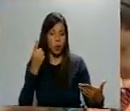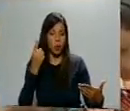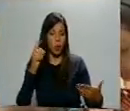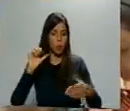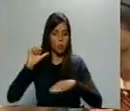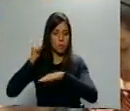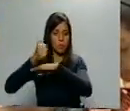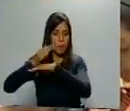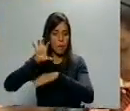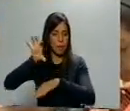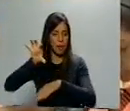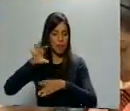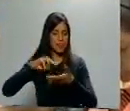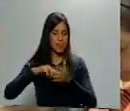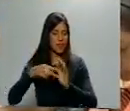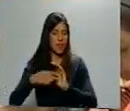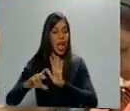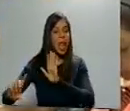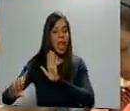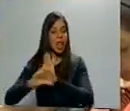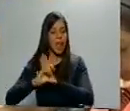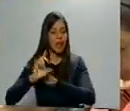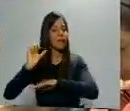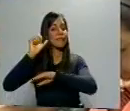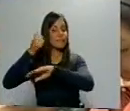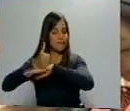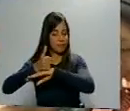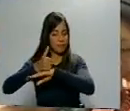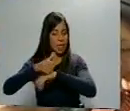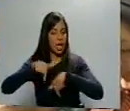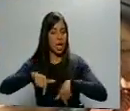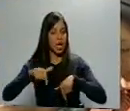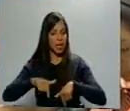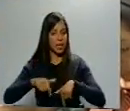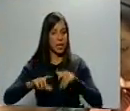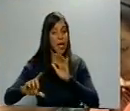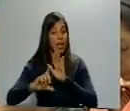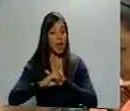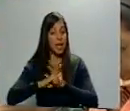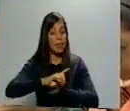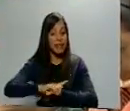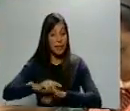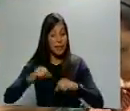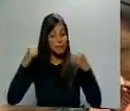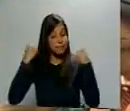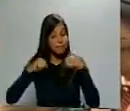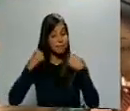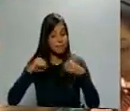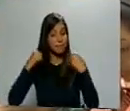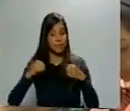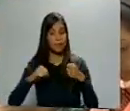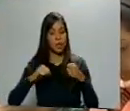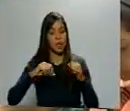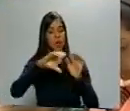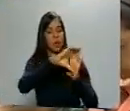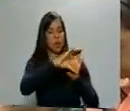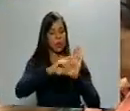es en el imperio de la ley. ¿Qué quiere decir eso? Que aquí las leyes se tienen que cumplir, que aquí la